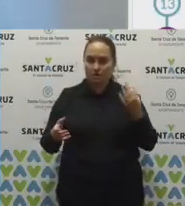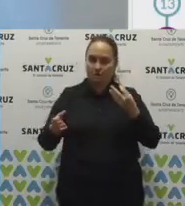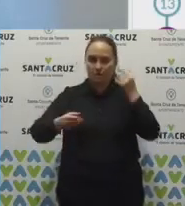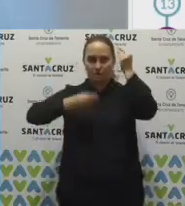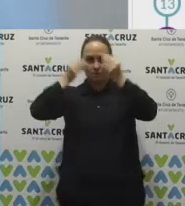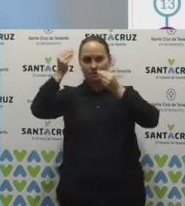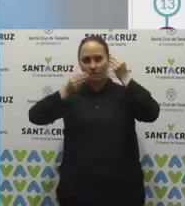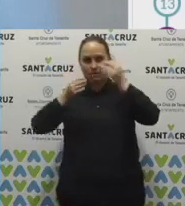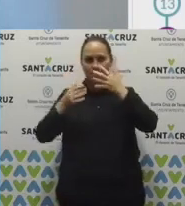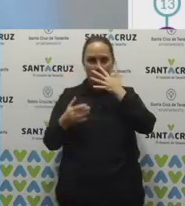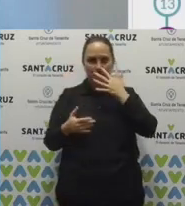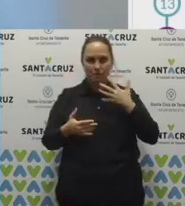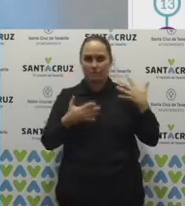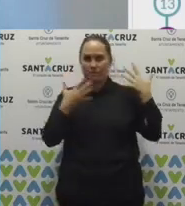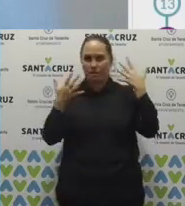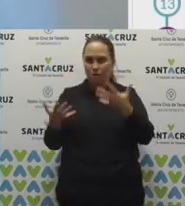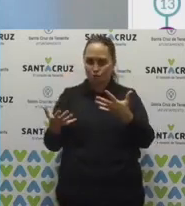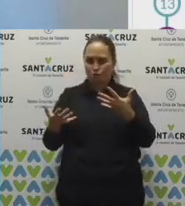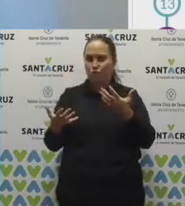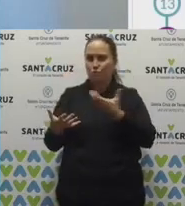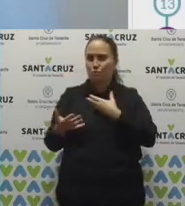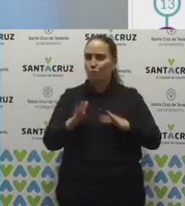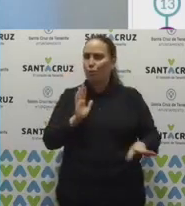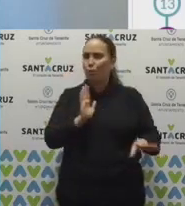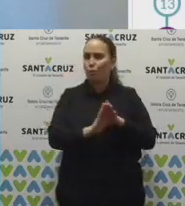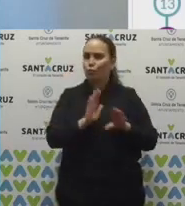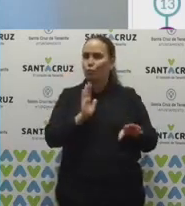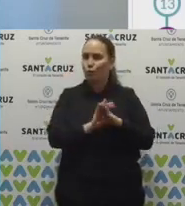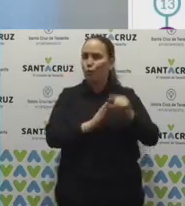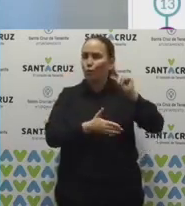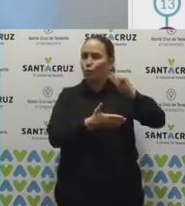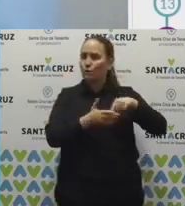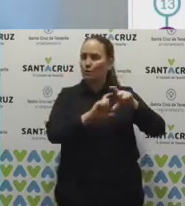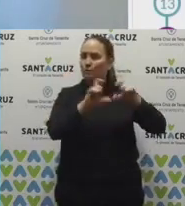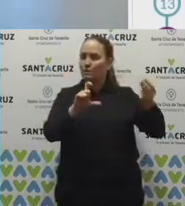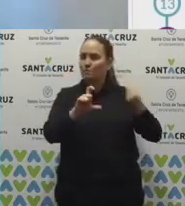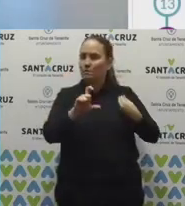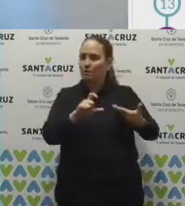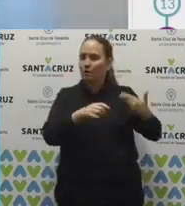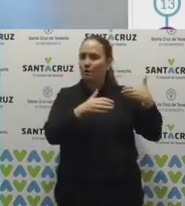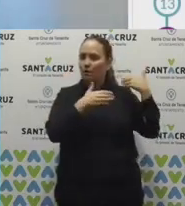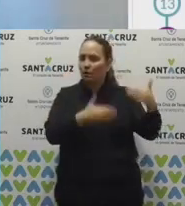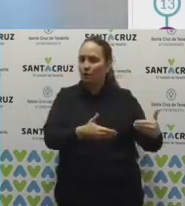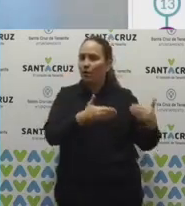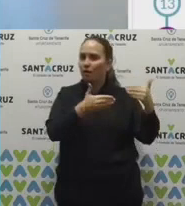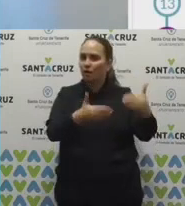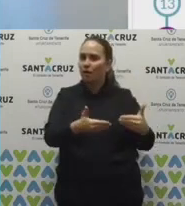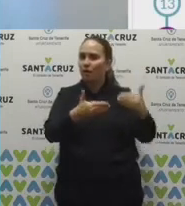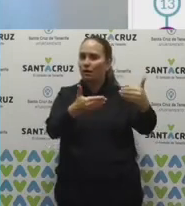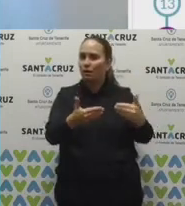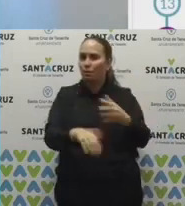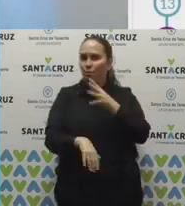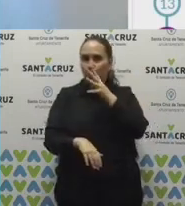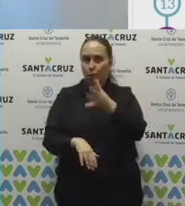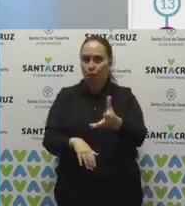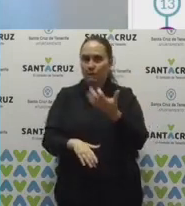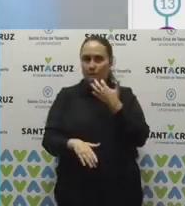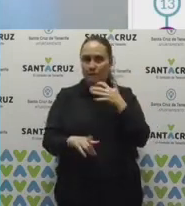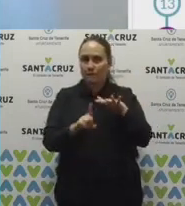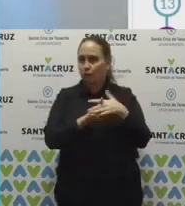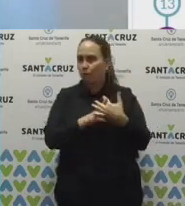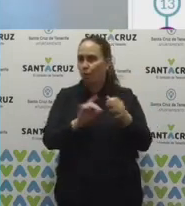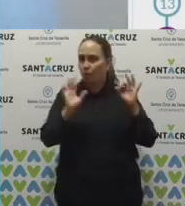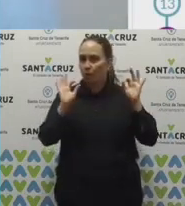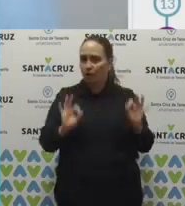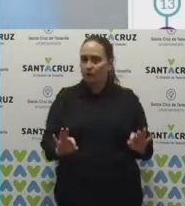el por qué el ayuntamiento conseguía reiterando las contrataciones con esta empresa estando esta situación